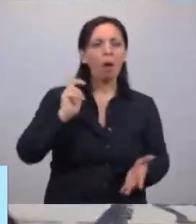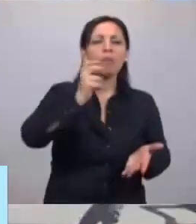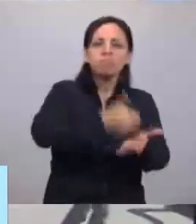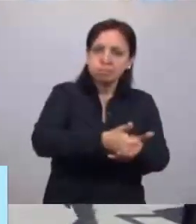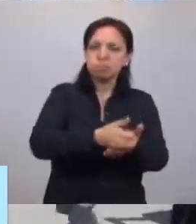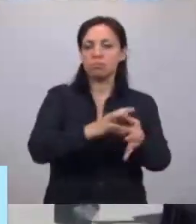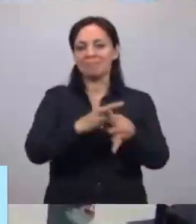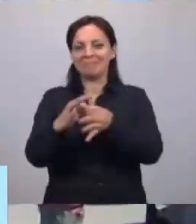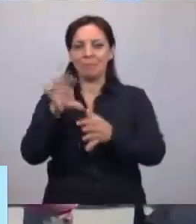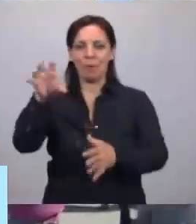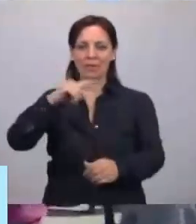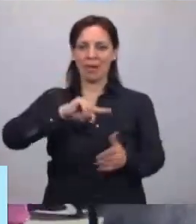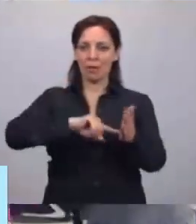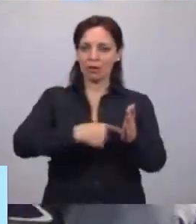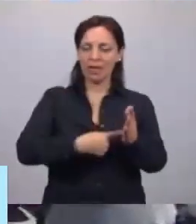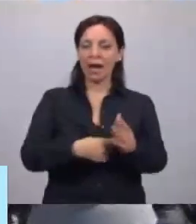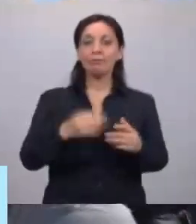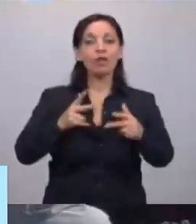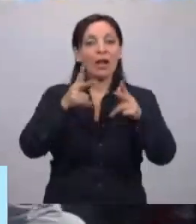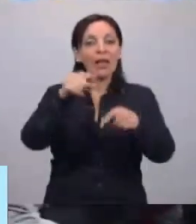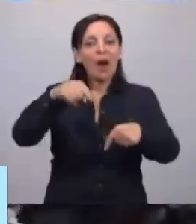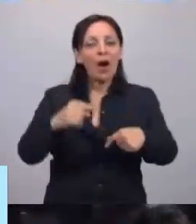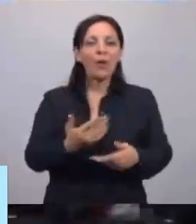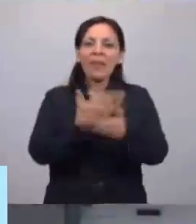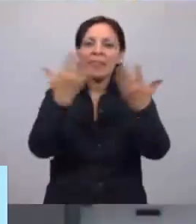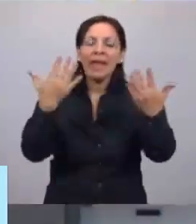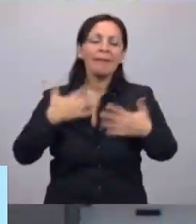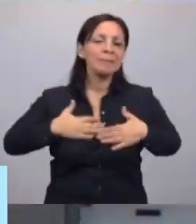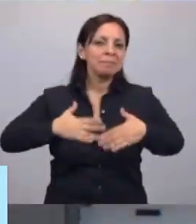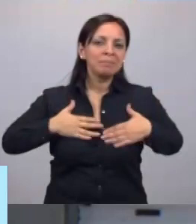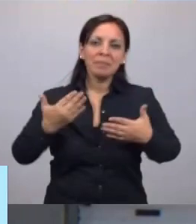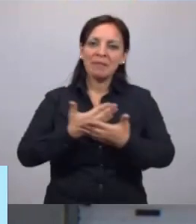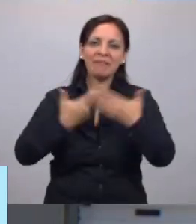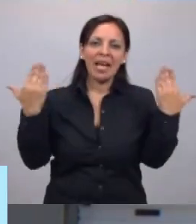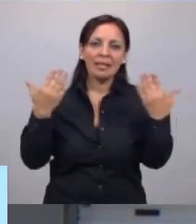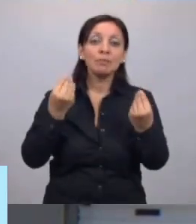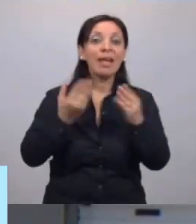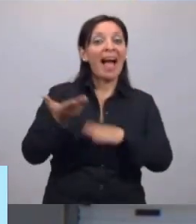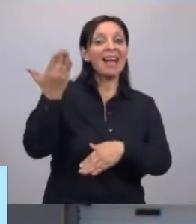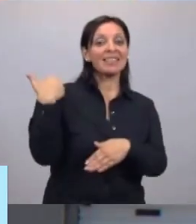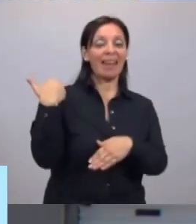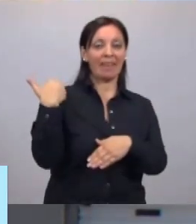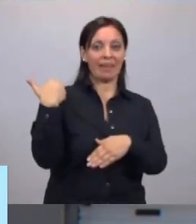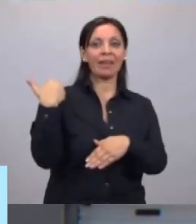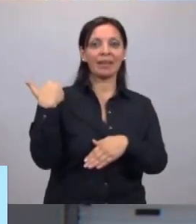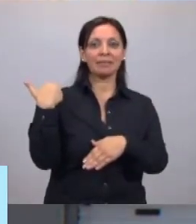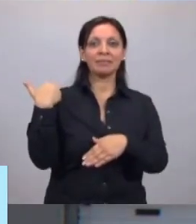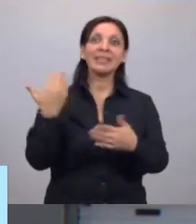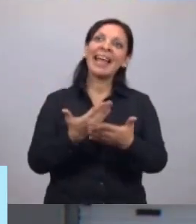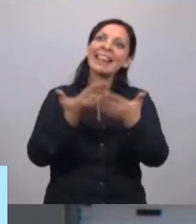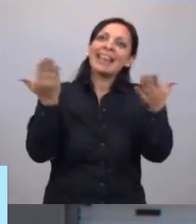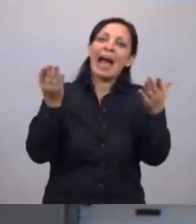de la provincia Y decía Hoy es un día muy feliz porque ayer fue el día llamado